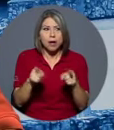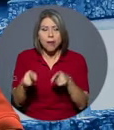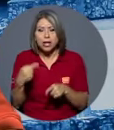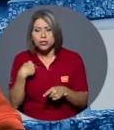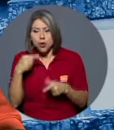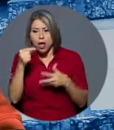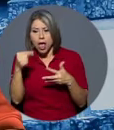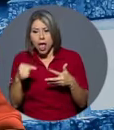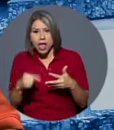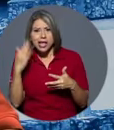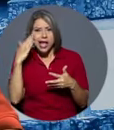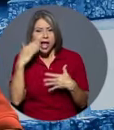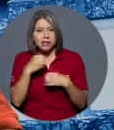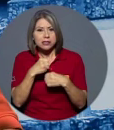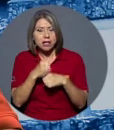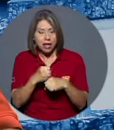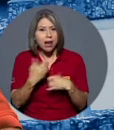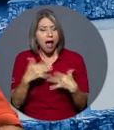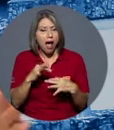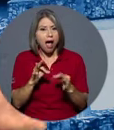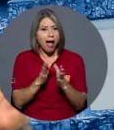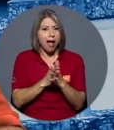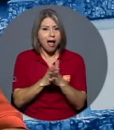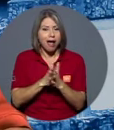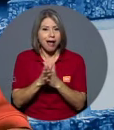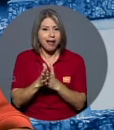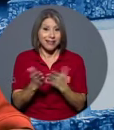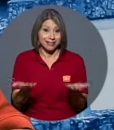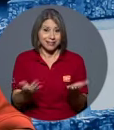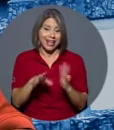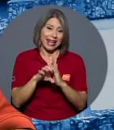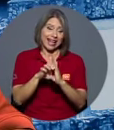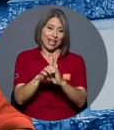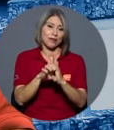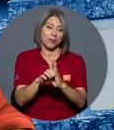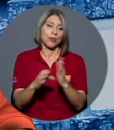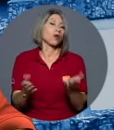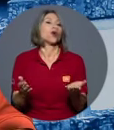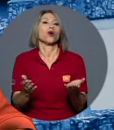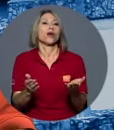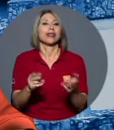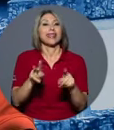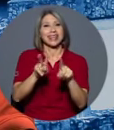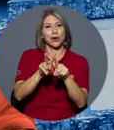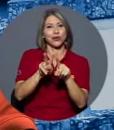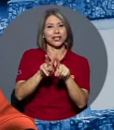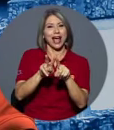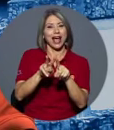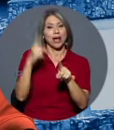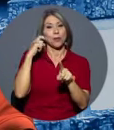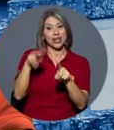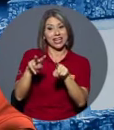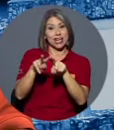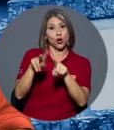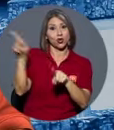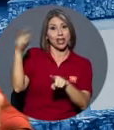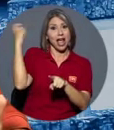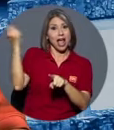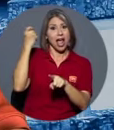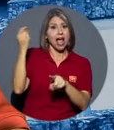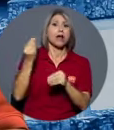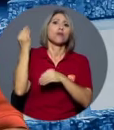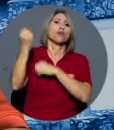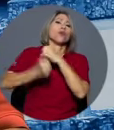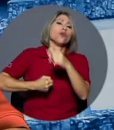hacer y que han probado ser útiles. Y de nuevo, yo sigo citando el ejemplo de Nicoya, porque fue un caso en donde hubo una preparación